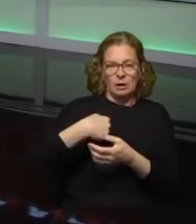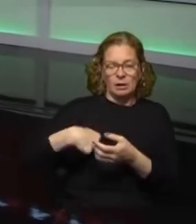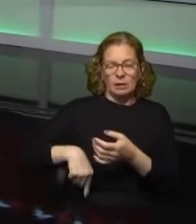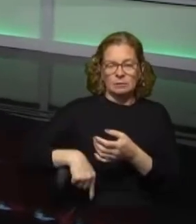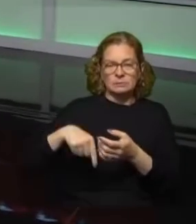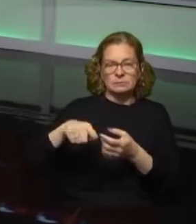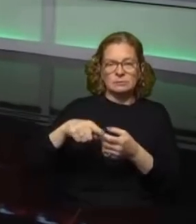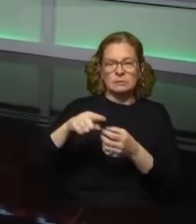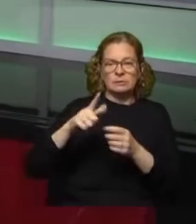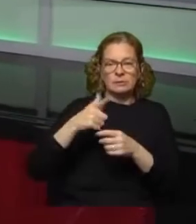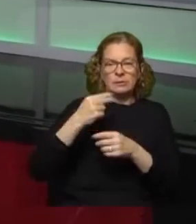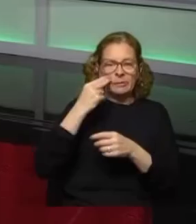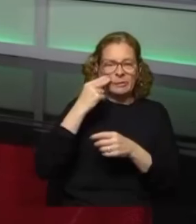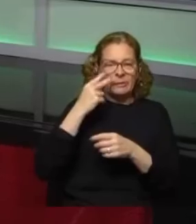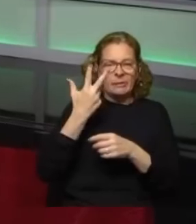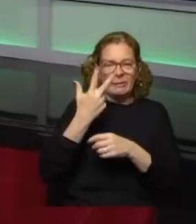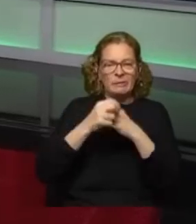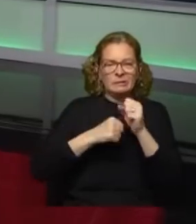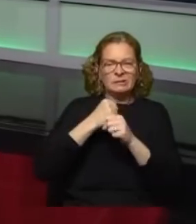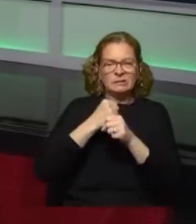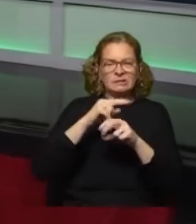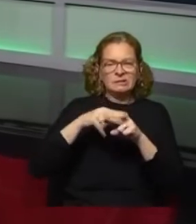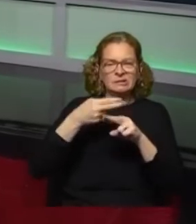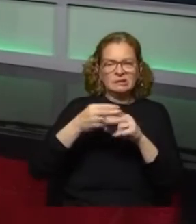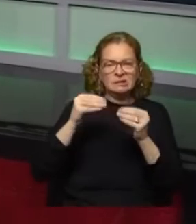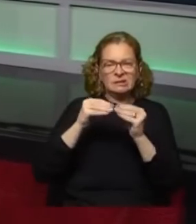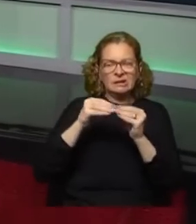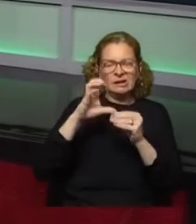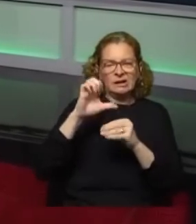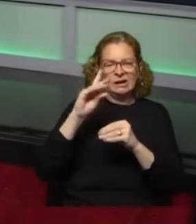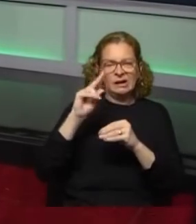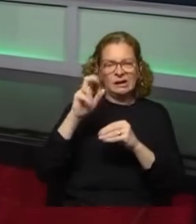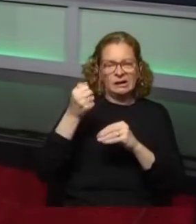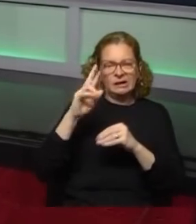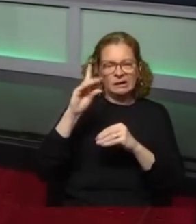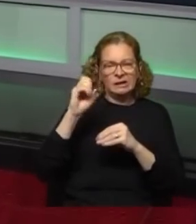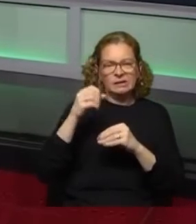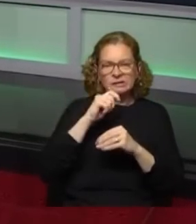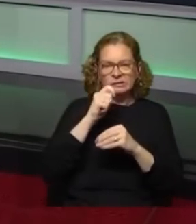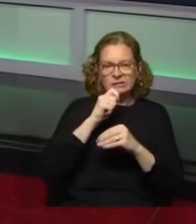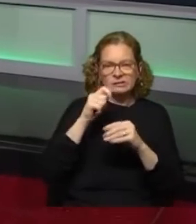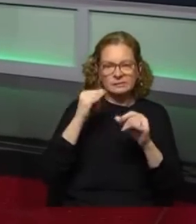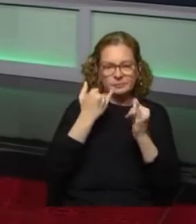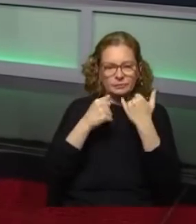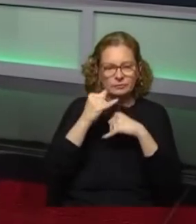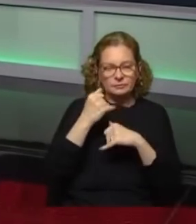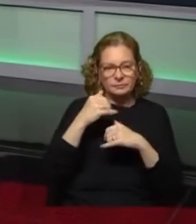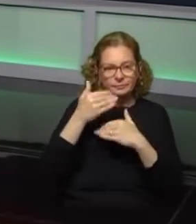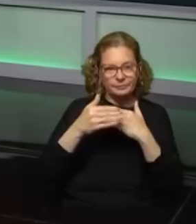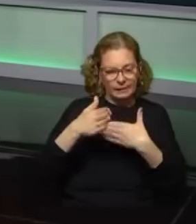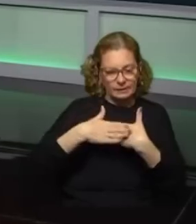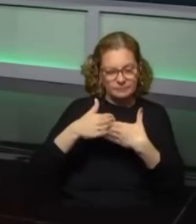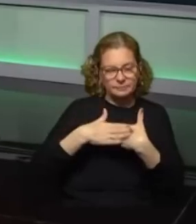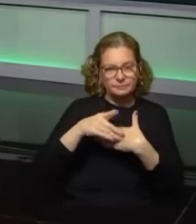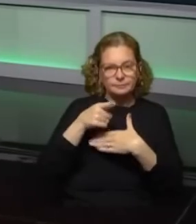sin precedentes en un tercer periodo Allí está nuestro compañero Eduardo delgado que presentó el siguiente informe para seguir de cerca